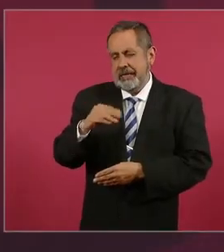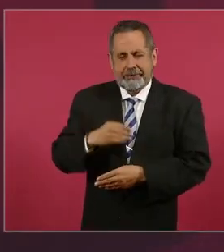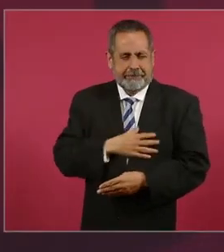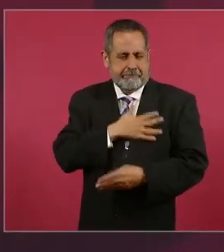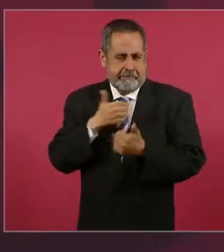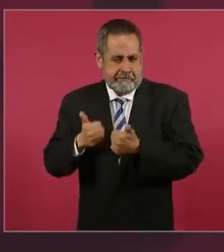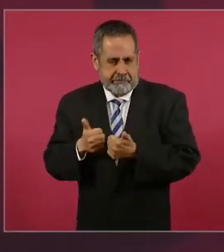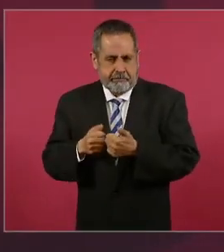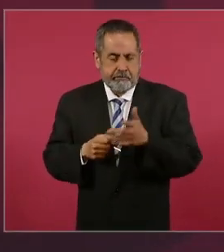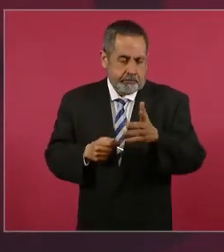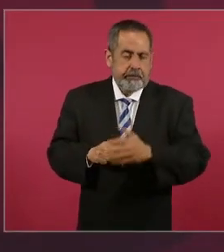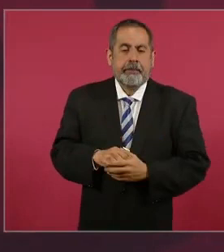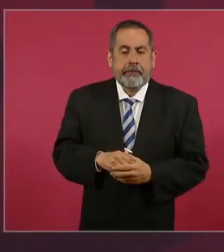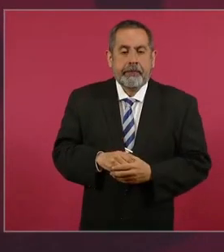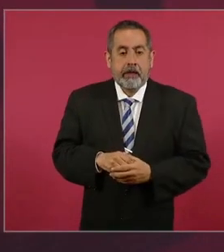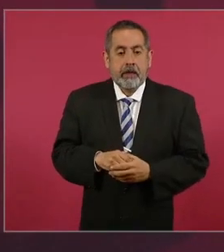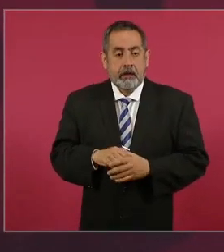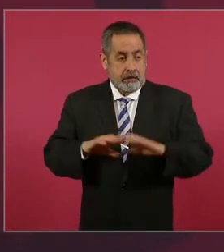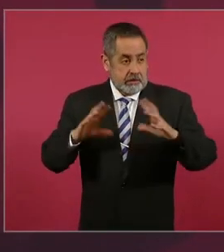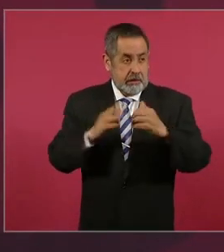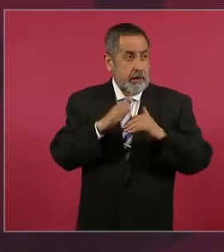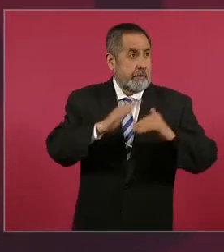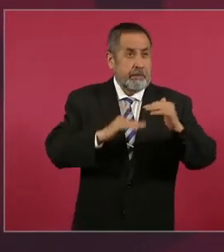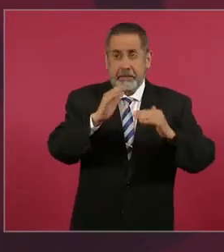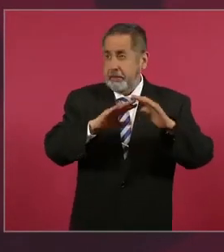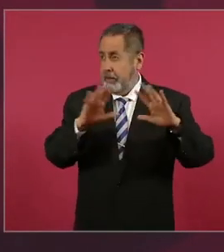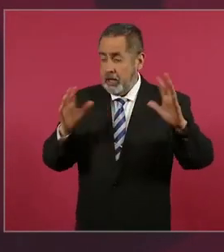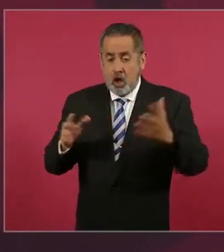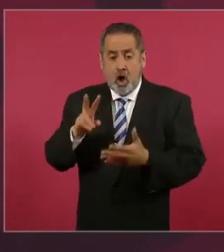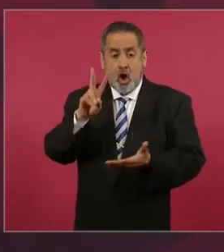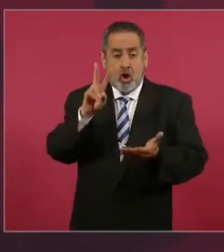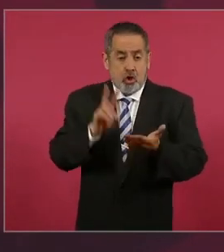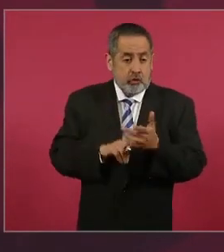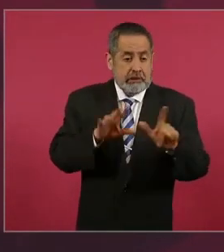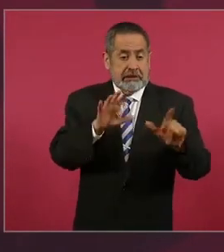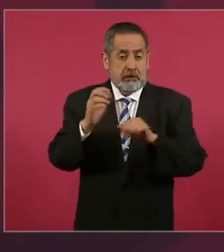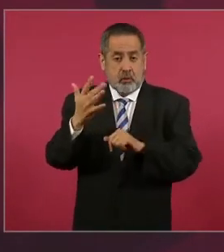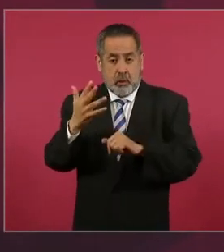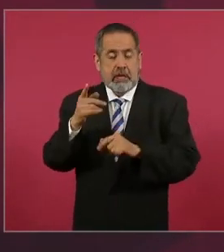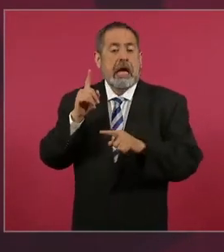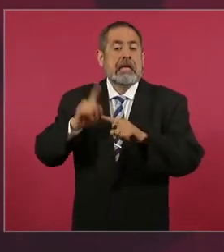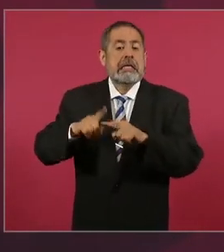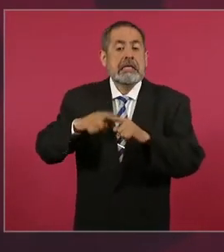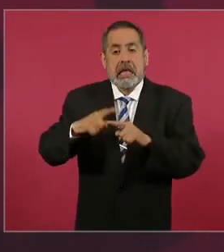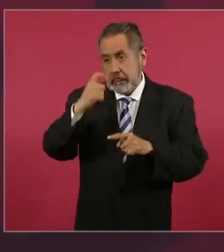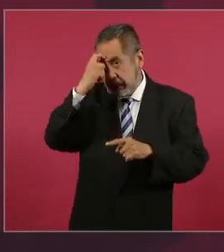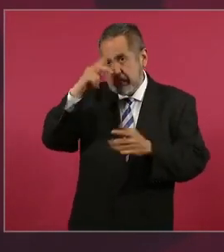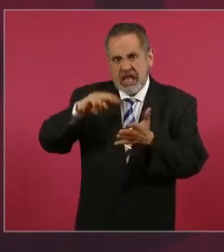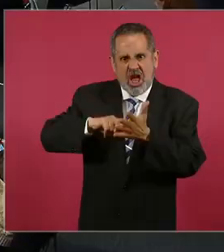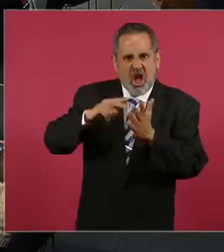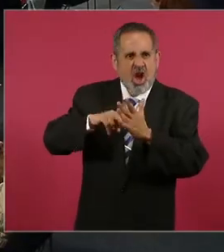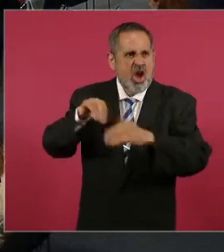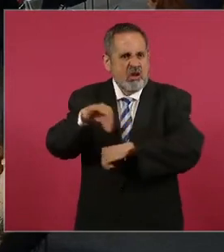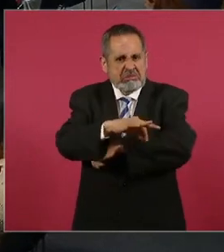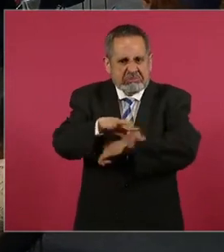Pero de esas 2,750 construidas por los ingenieros militares,